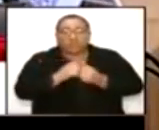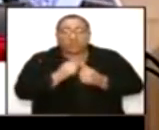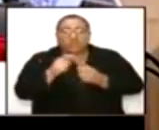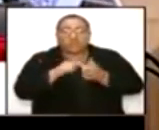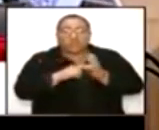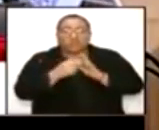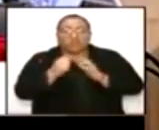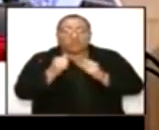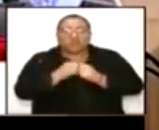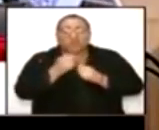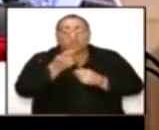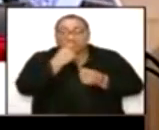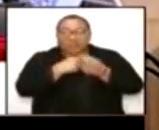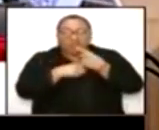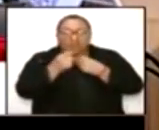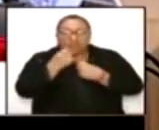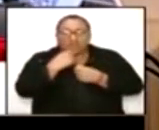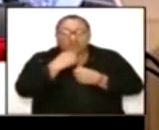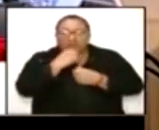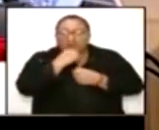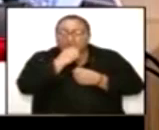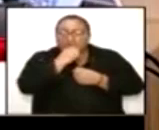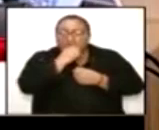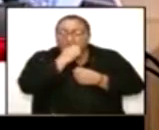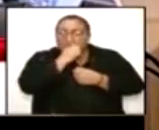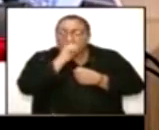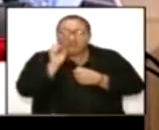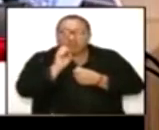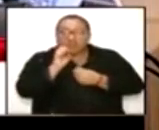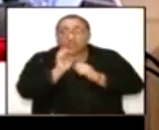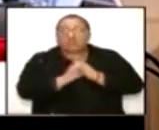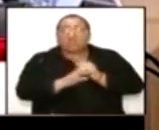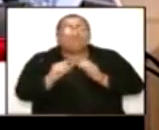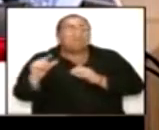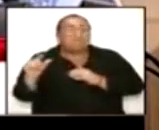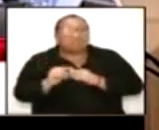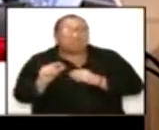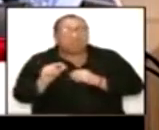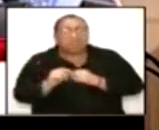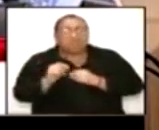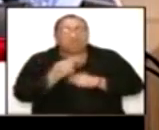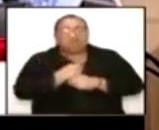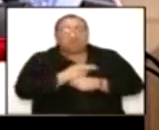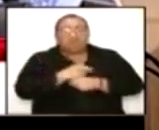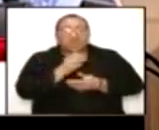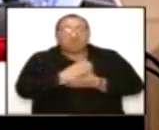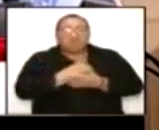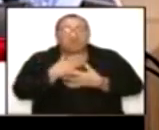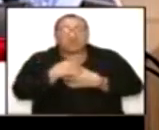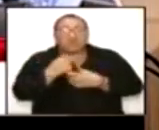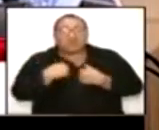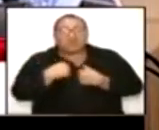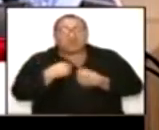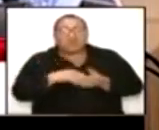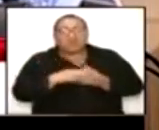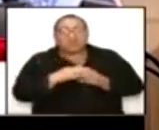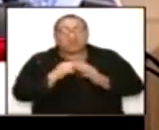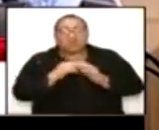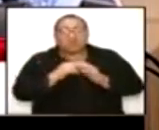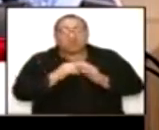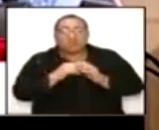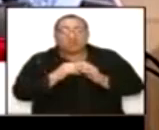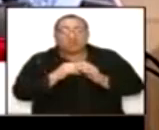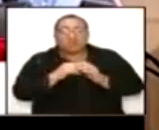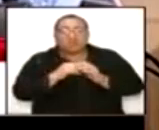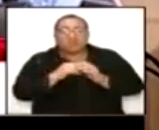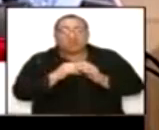por ejemplo, el anticonceptivo oral de emergencia. Tan básico, presidente, que los hospitales y los centros de salud debieran tener en stock y